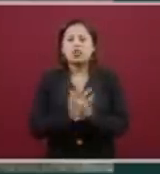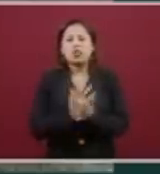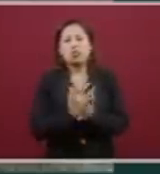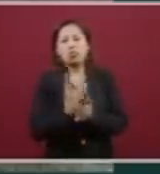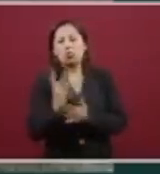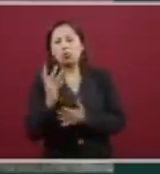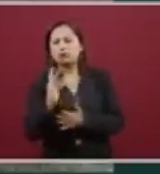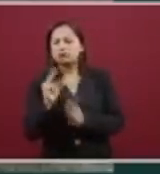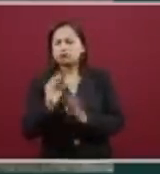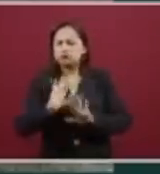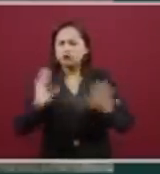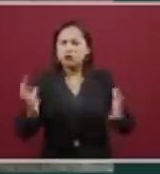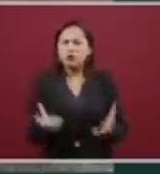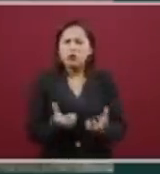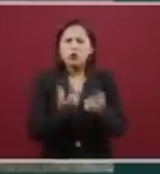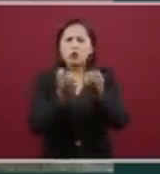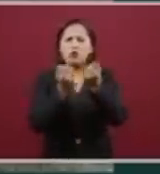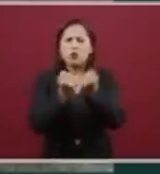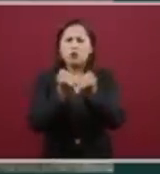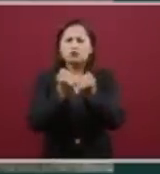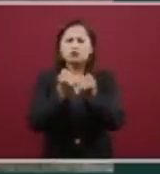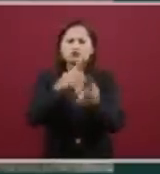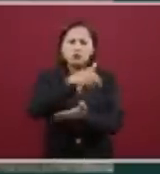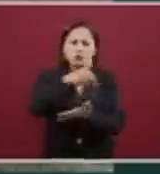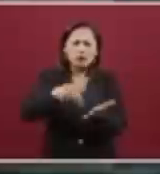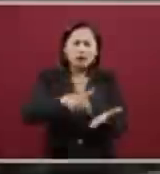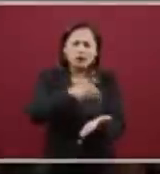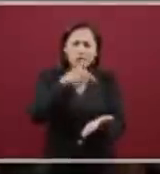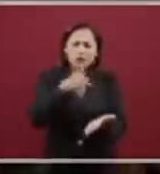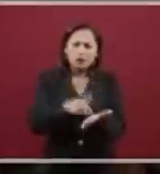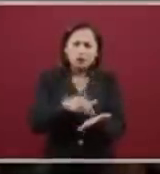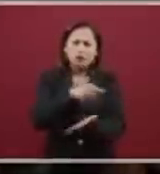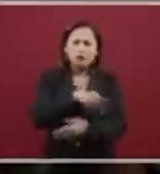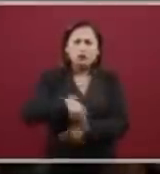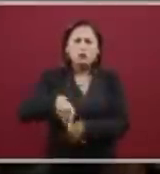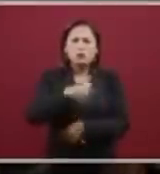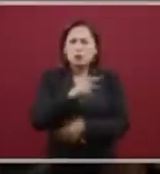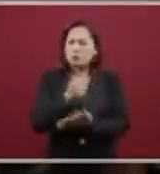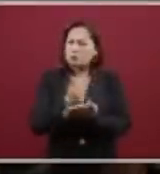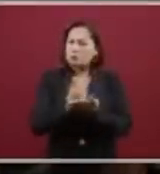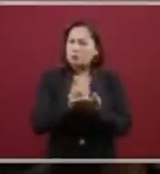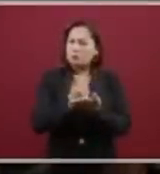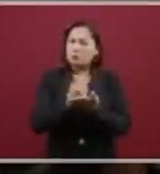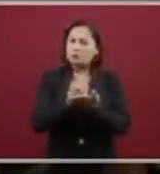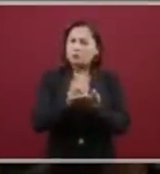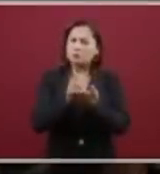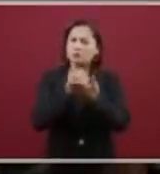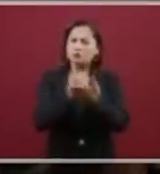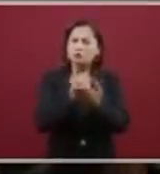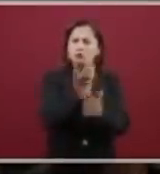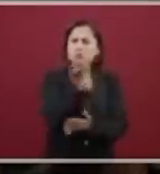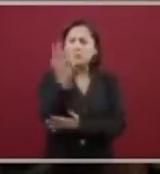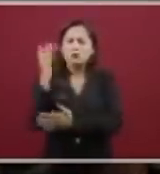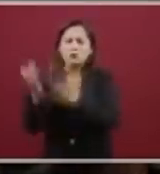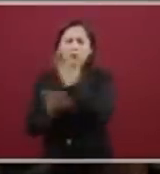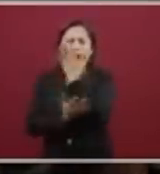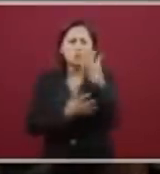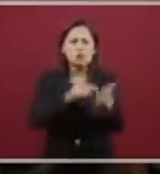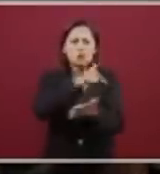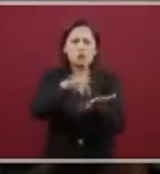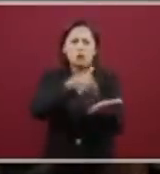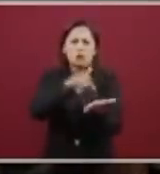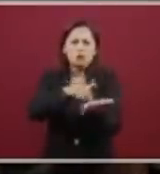permite recuperar el paisaje e incrementar casi triplicar la proporción de áreas verdes por habitante en cuanto a